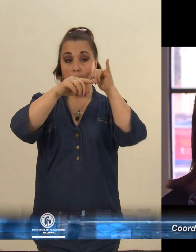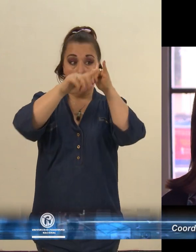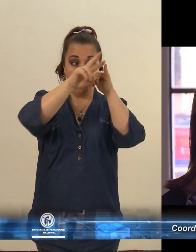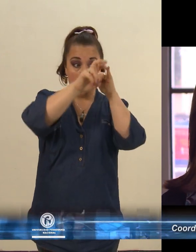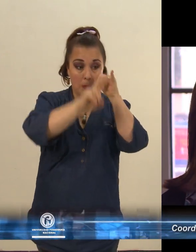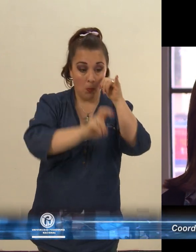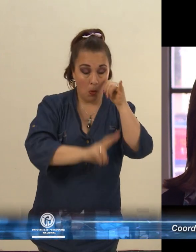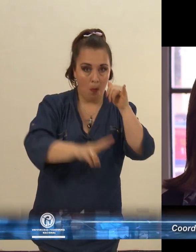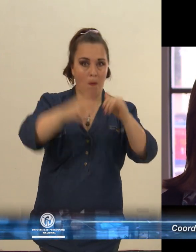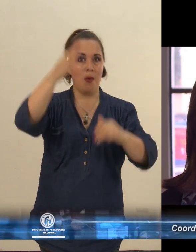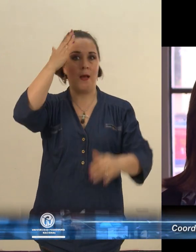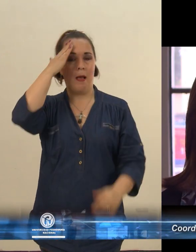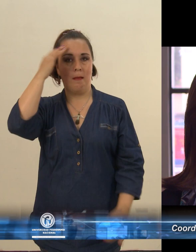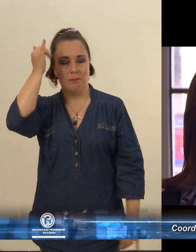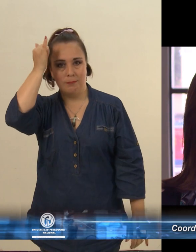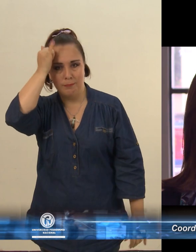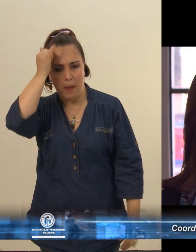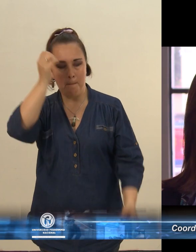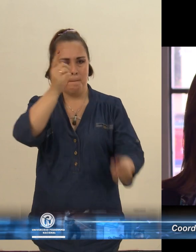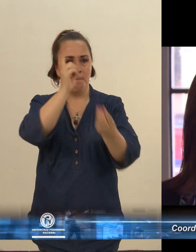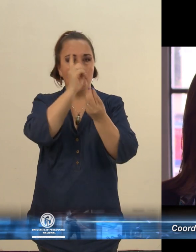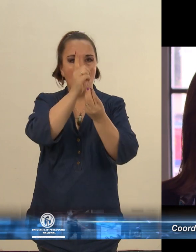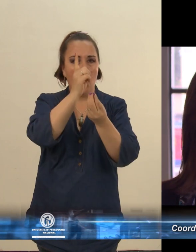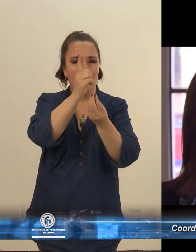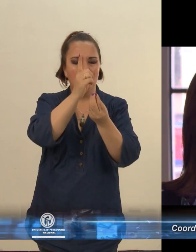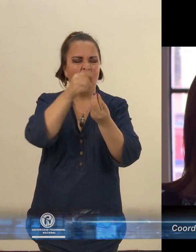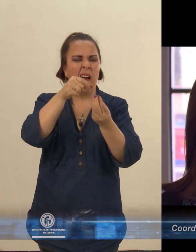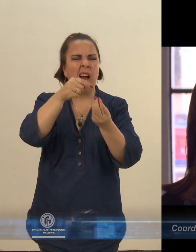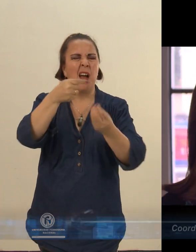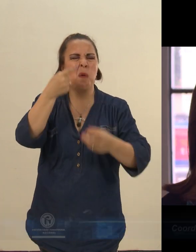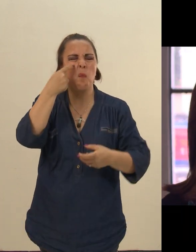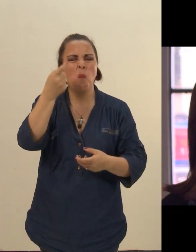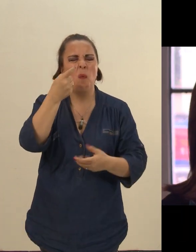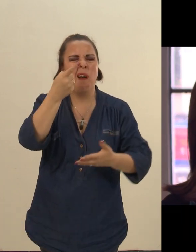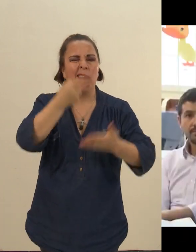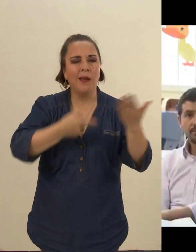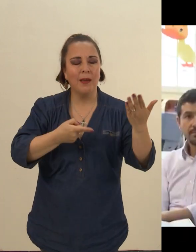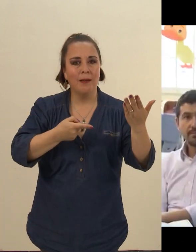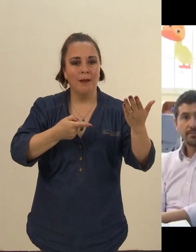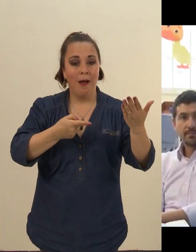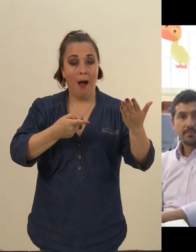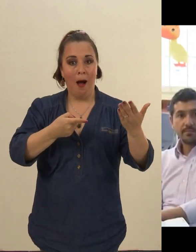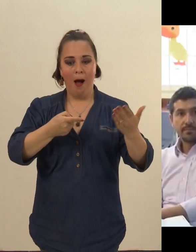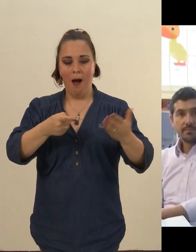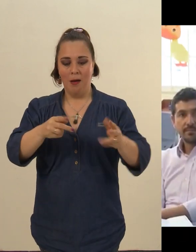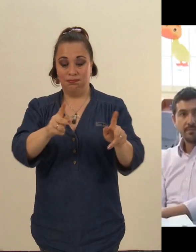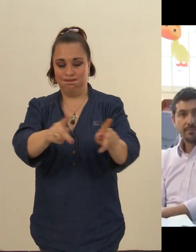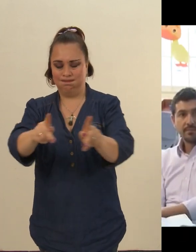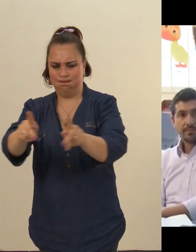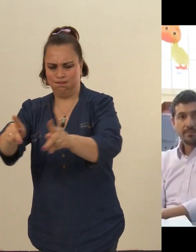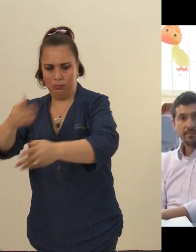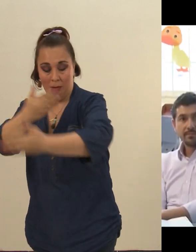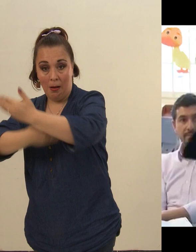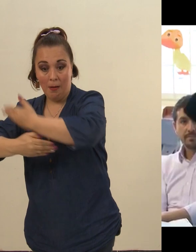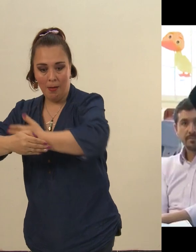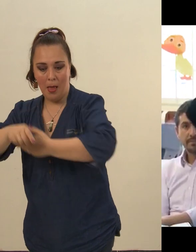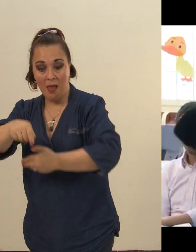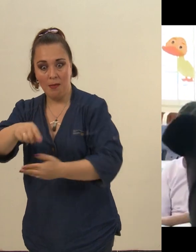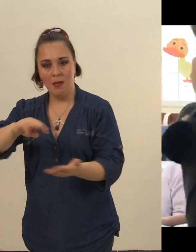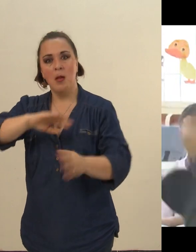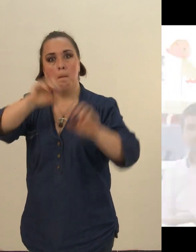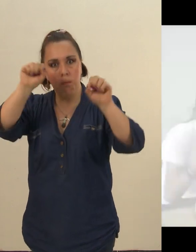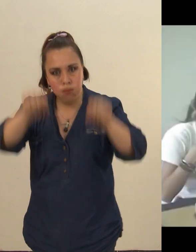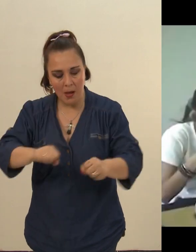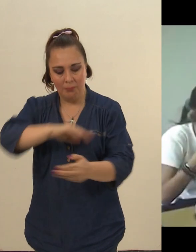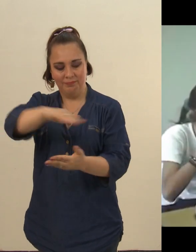epistemológicas, pedagógicas, didácticas, políticas que buscan el acompañamiento en el empoderamiento a las poblaciones